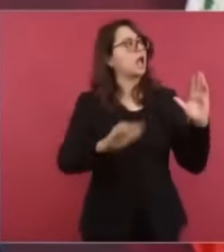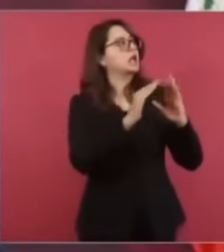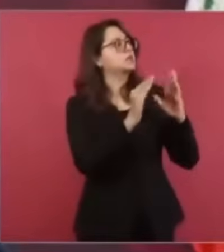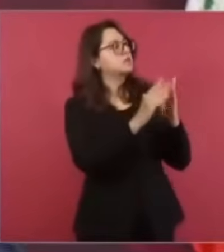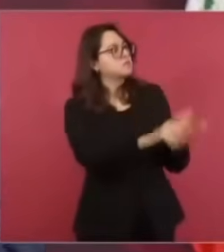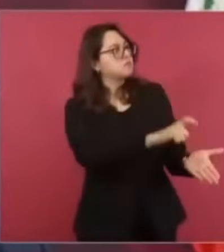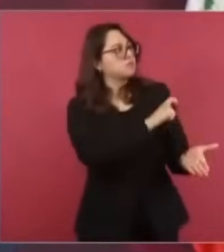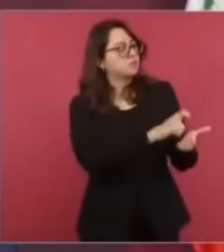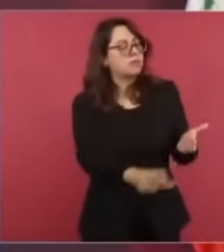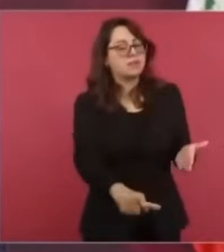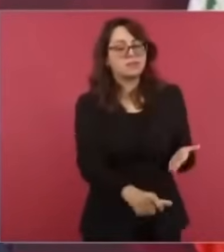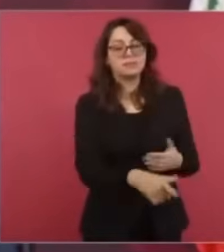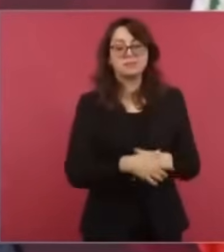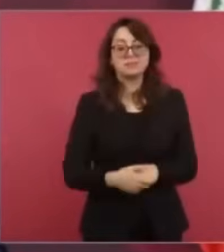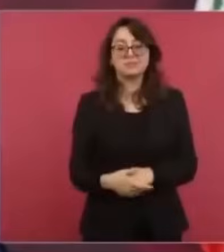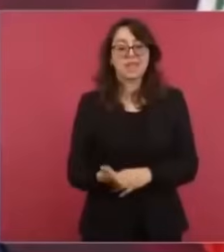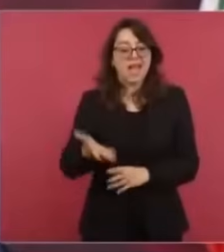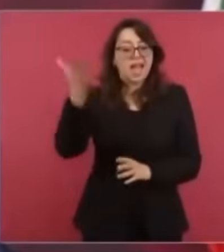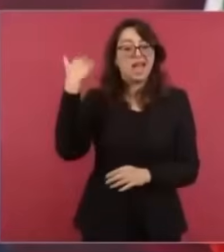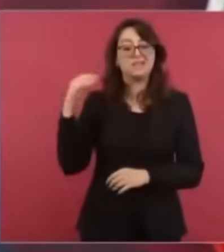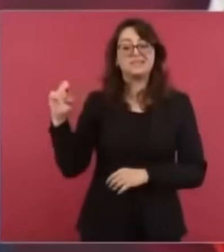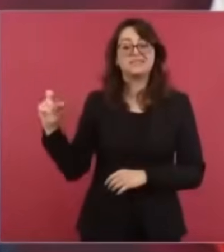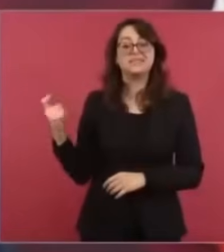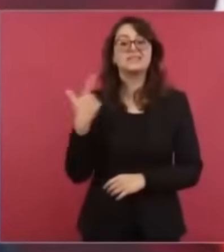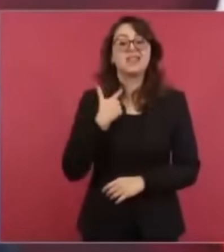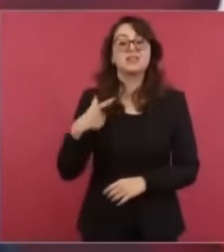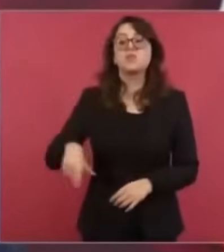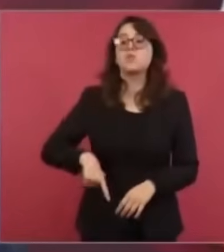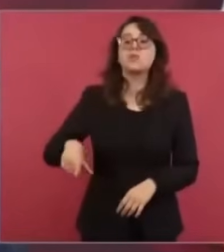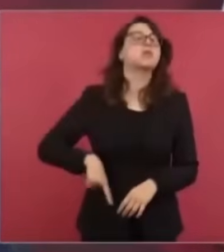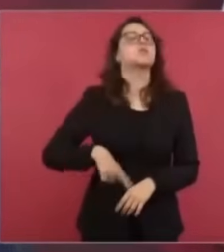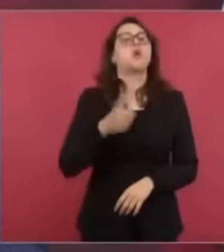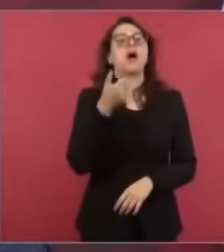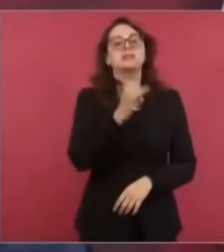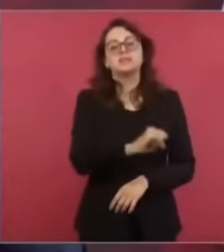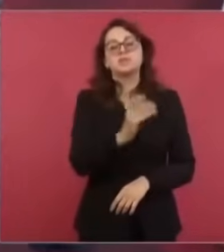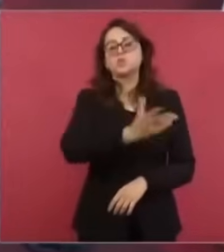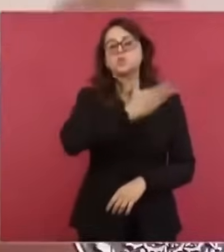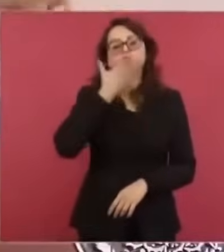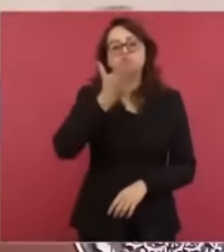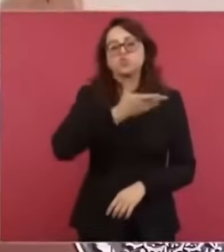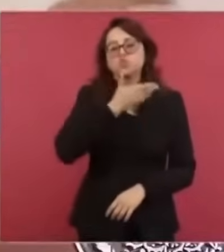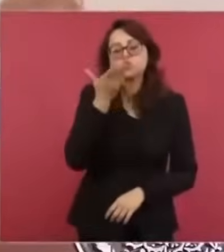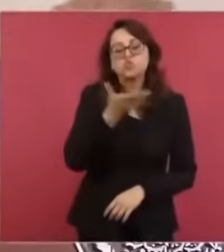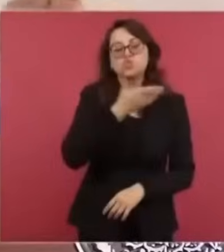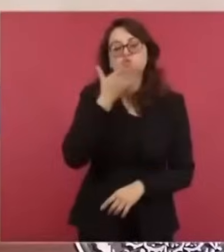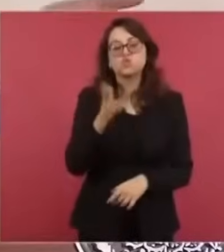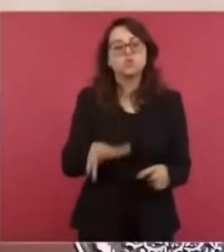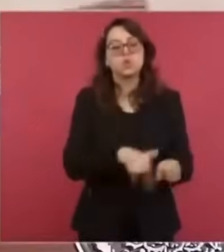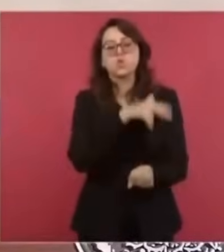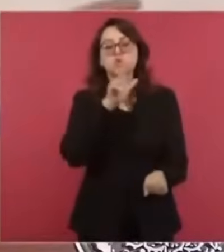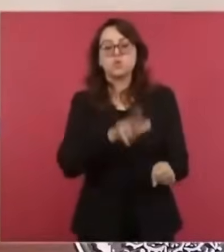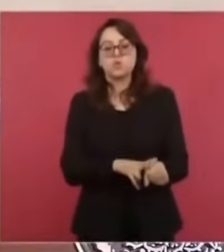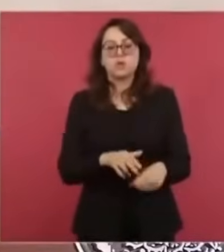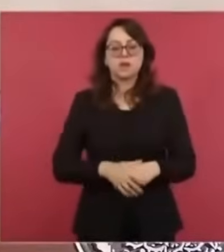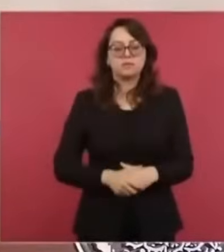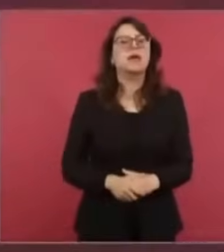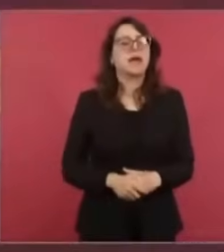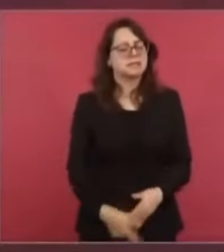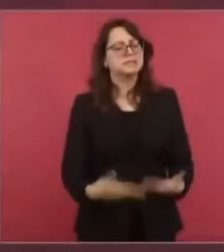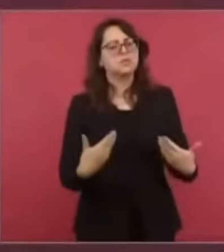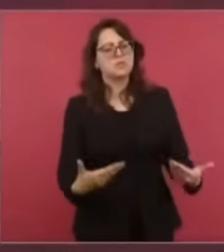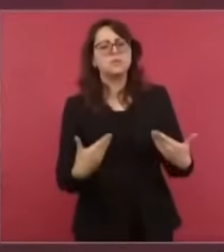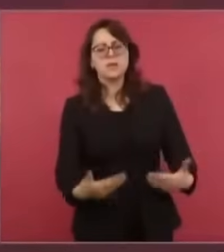sí. ¿Y qué pasa, sí, con el niño de la